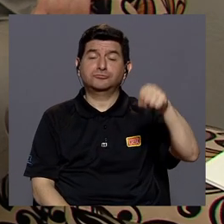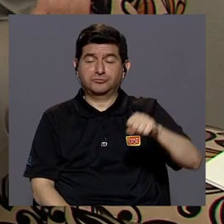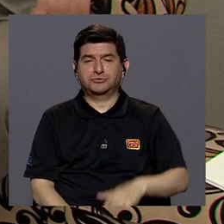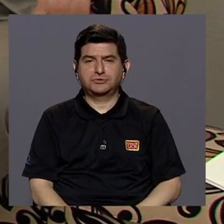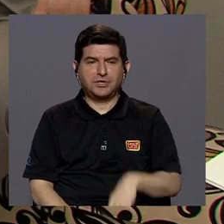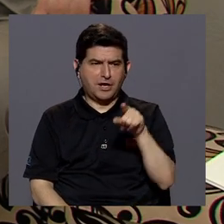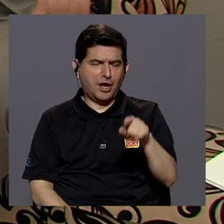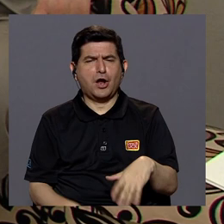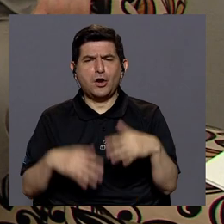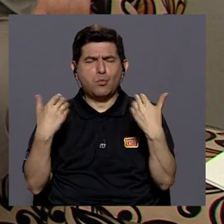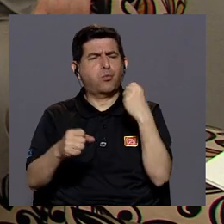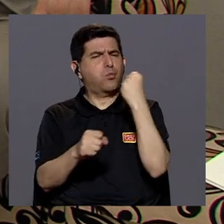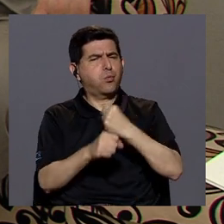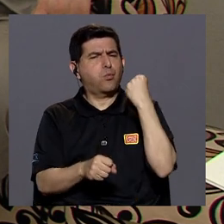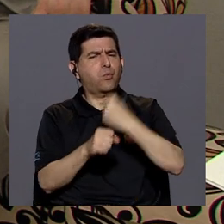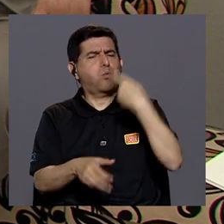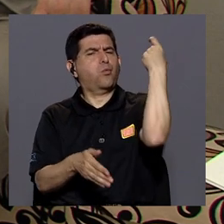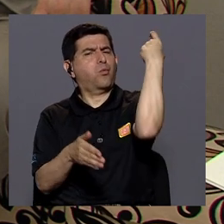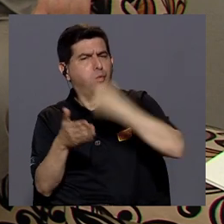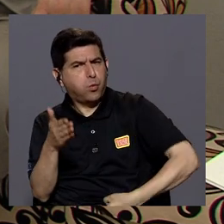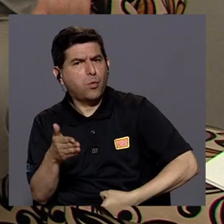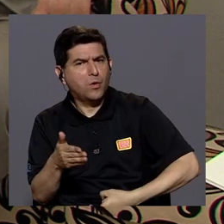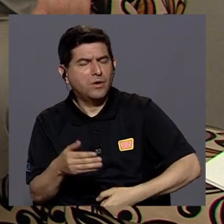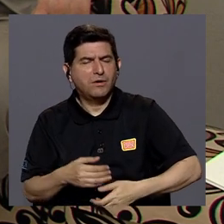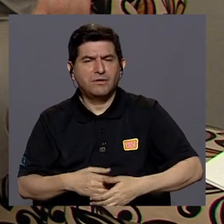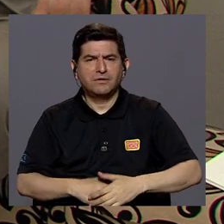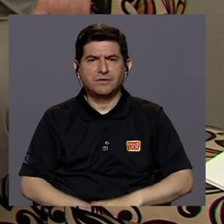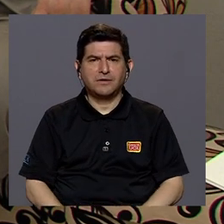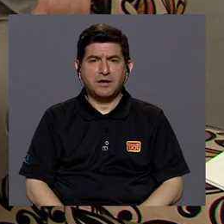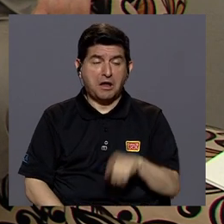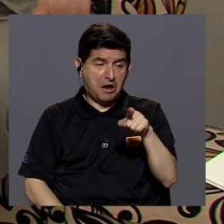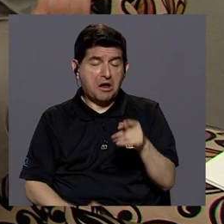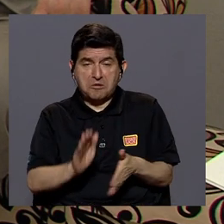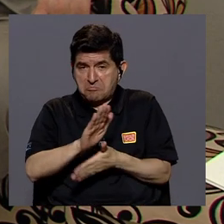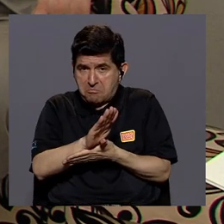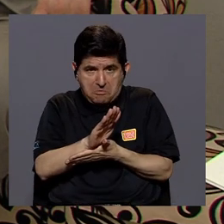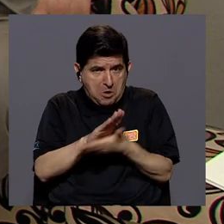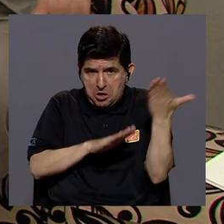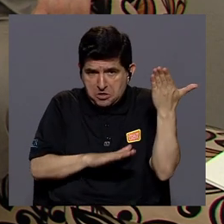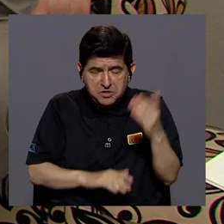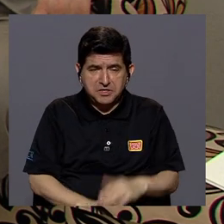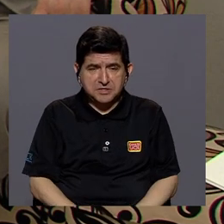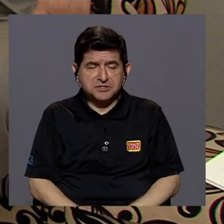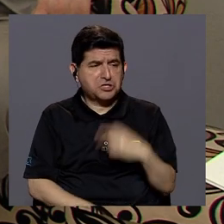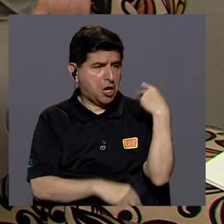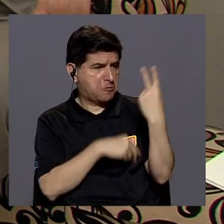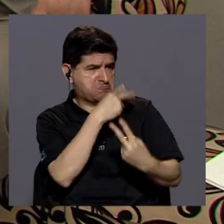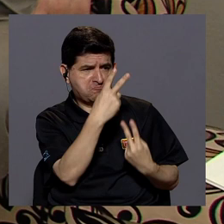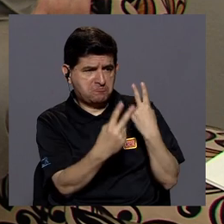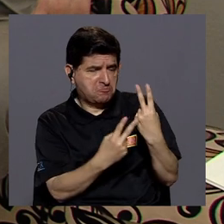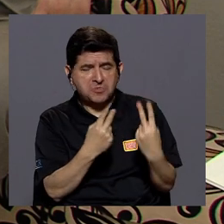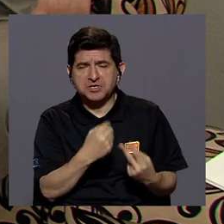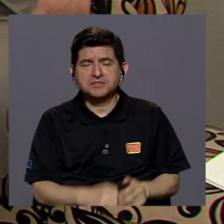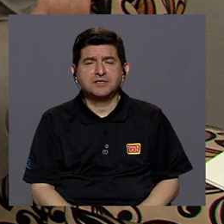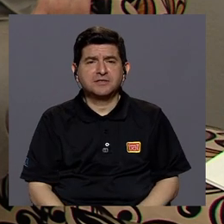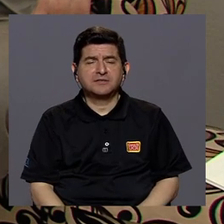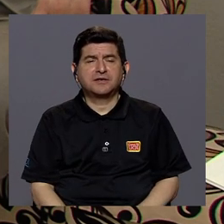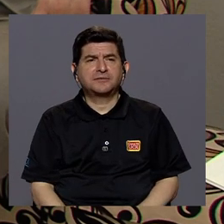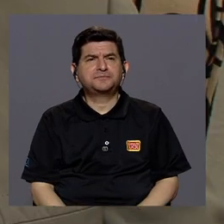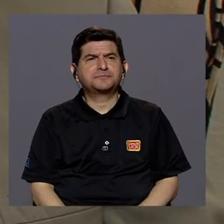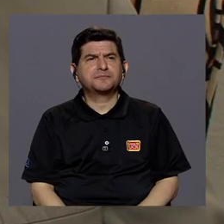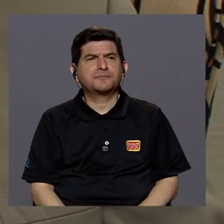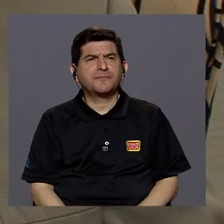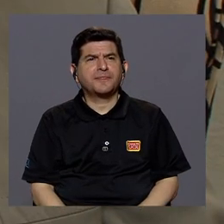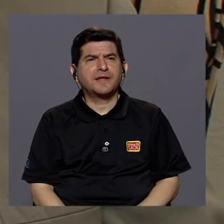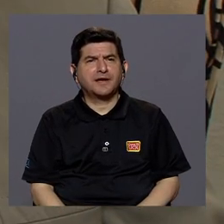mula de trabajo. Qué bueno. Levi Vega se iba a hacer una gira conmigo, porque le tocaba la